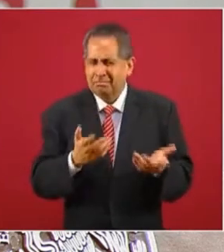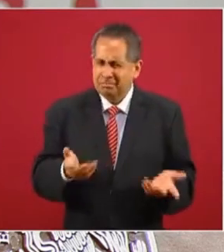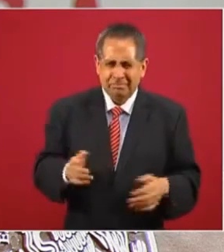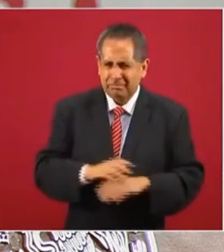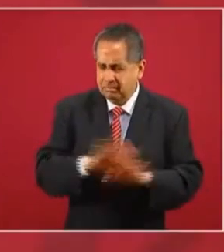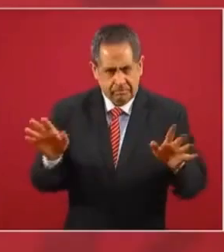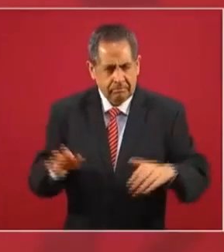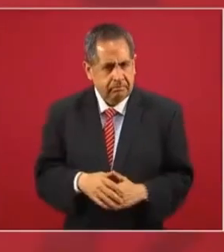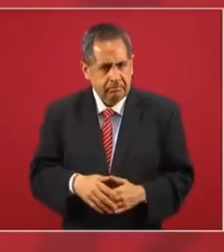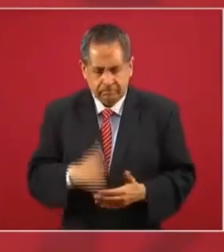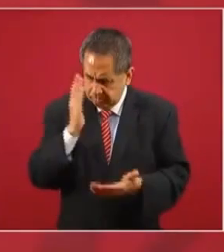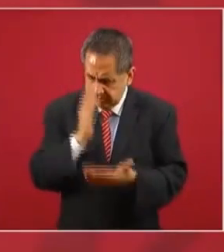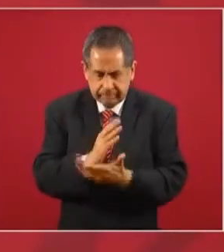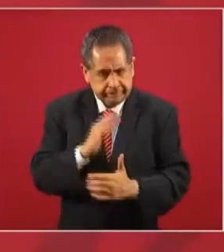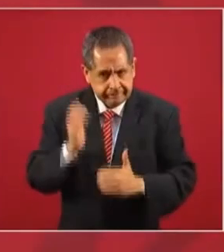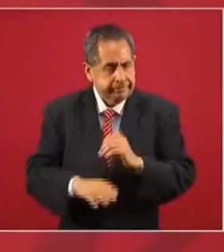Eso es muy importante.